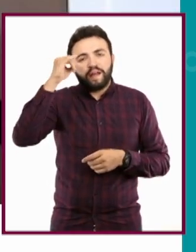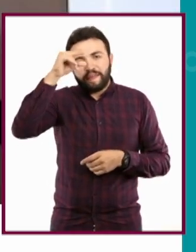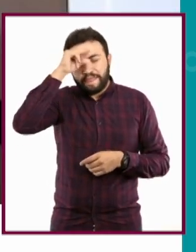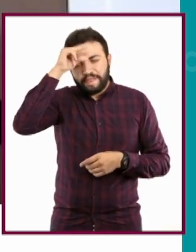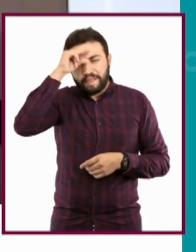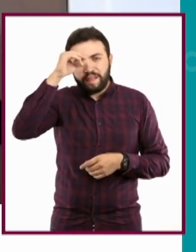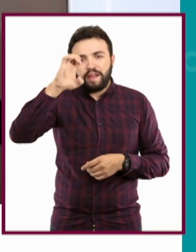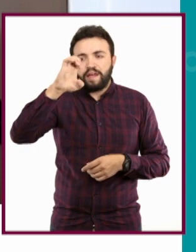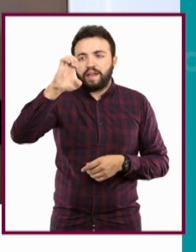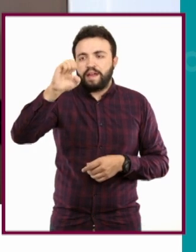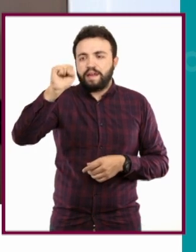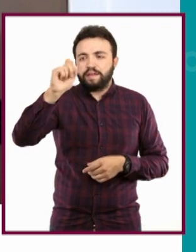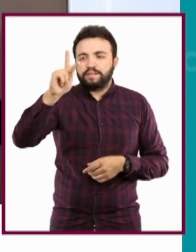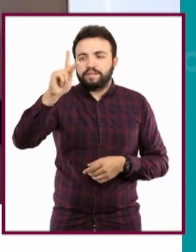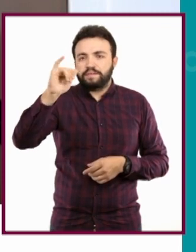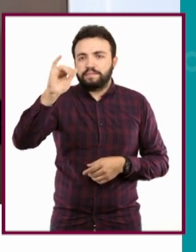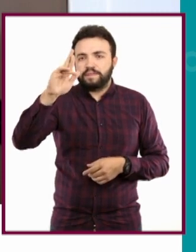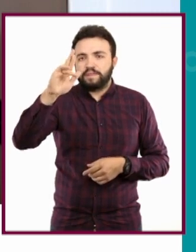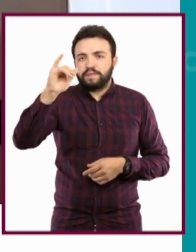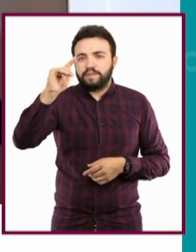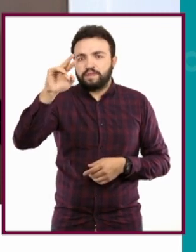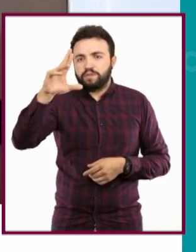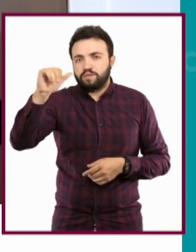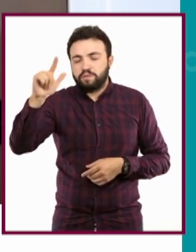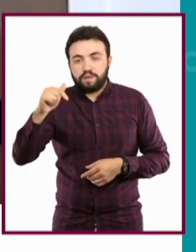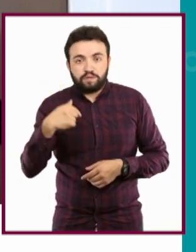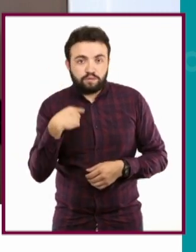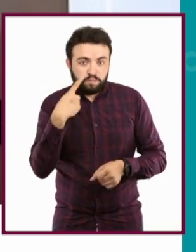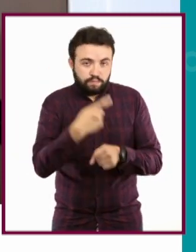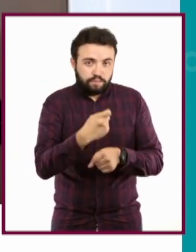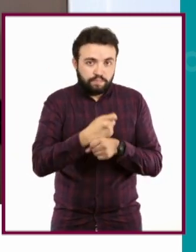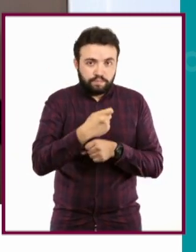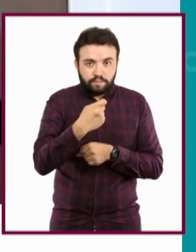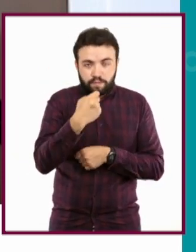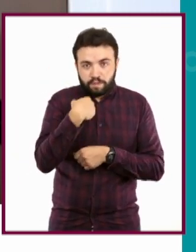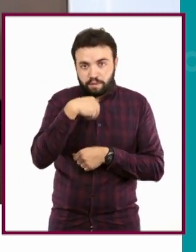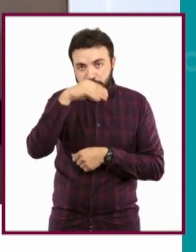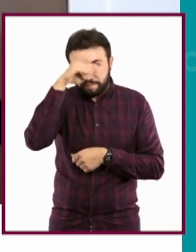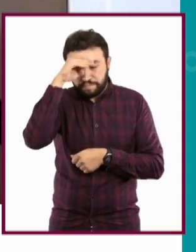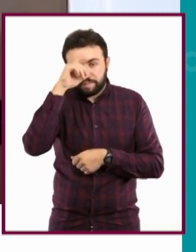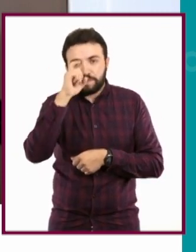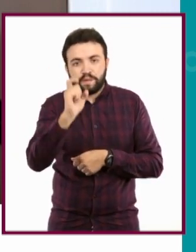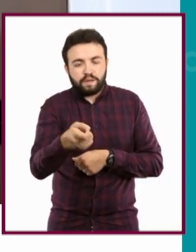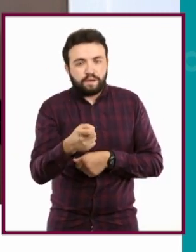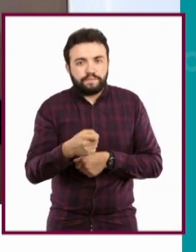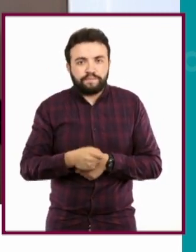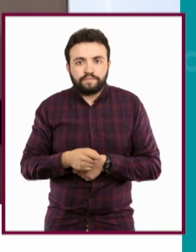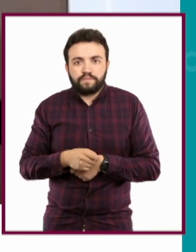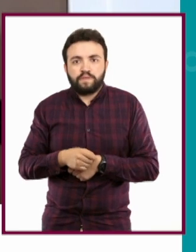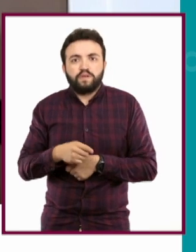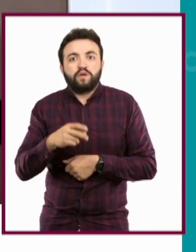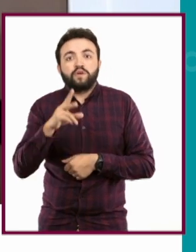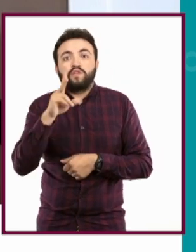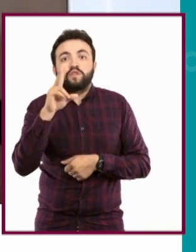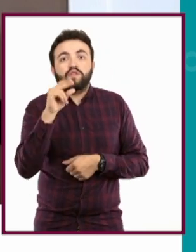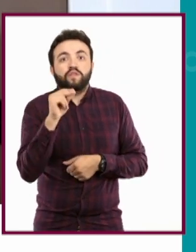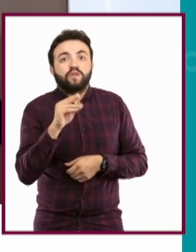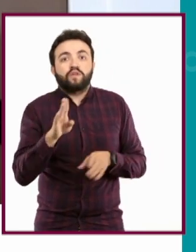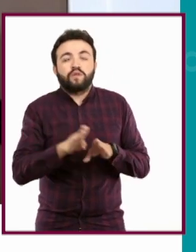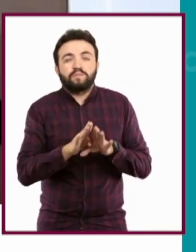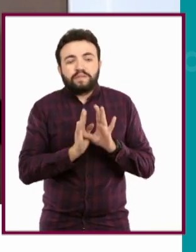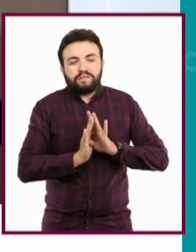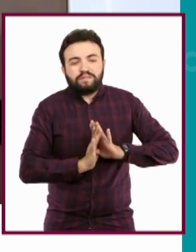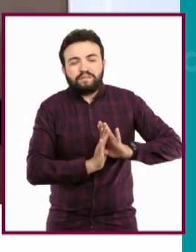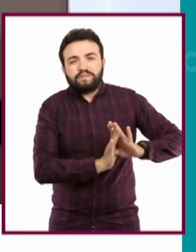La primera que se me ocurre es no evadir en lo posible el sufrimiento y